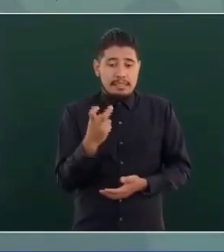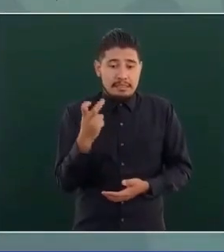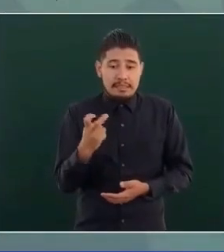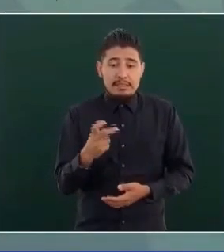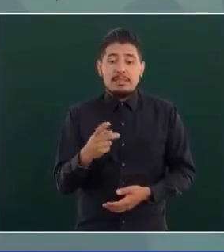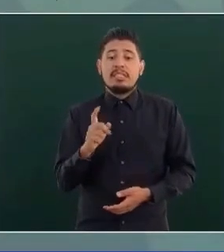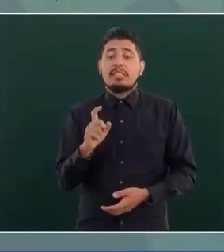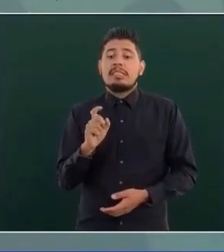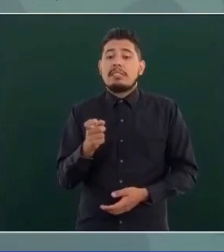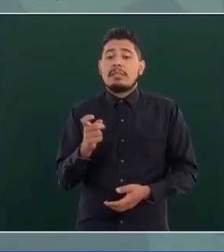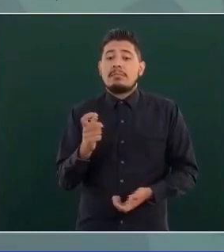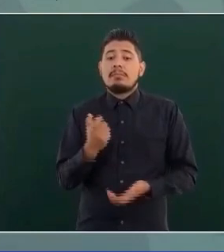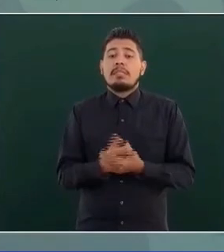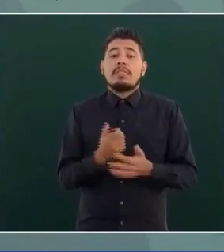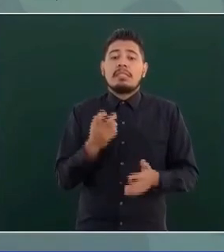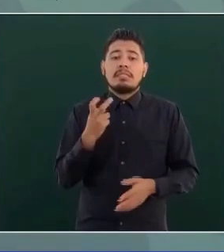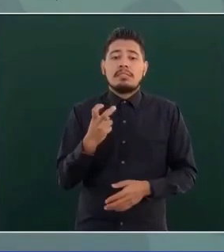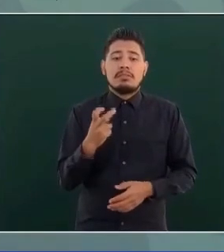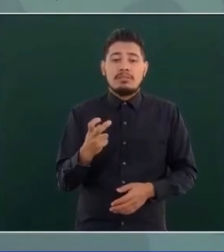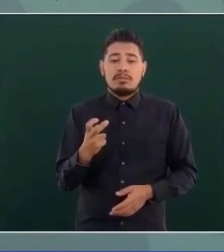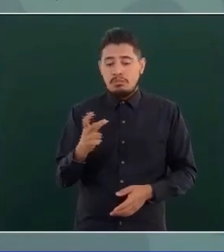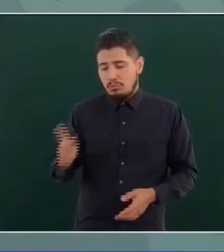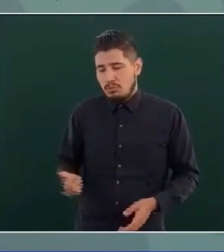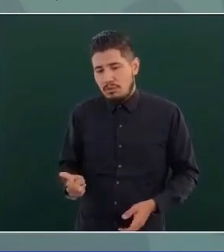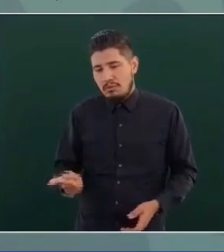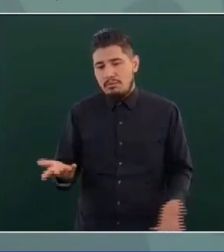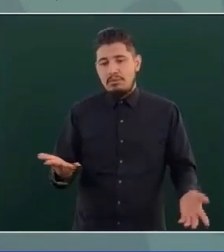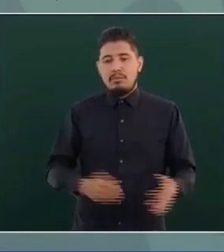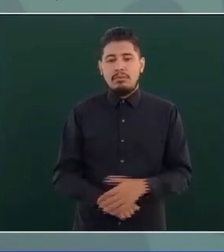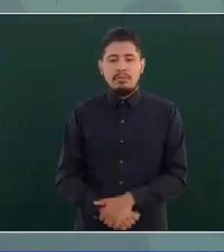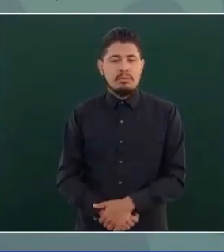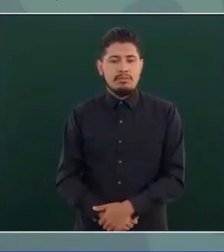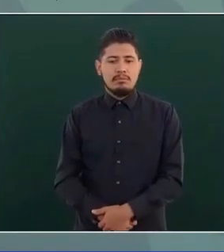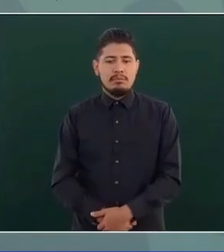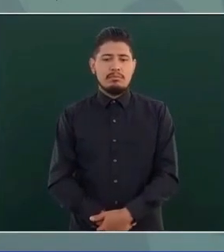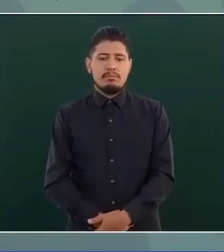termina pagando todo eso? El pueblo.